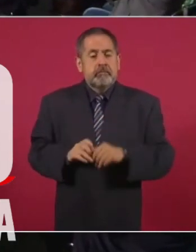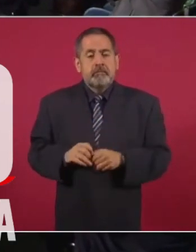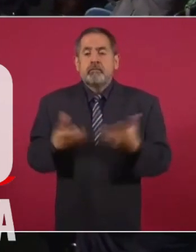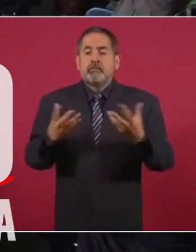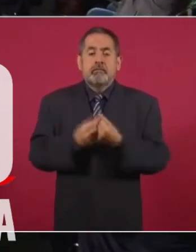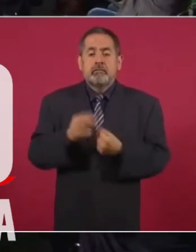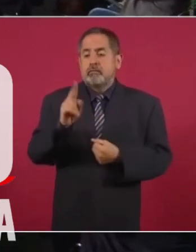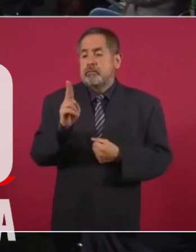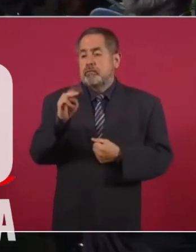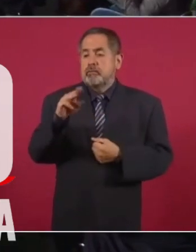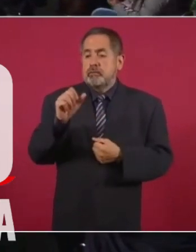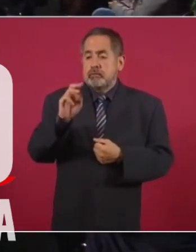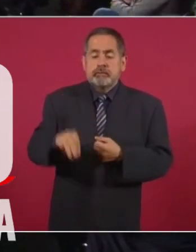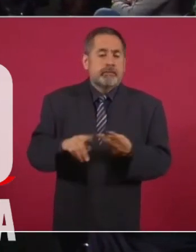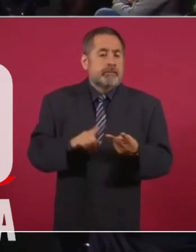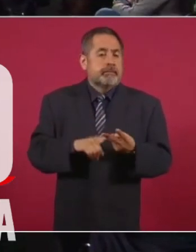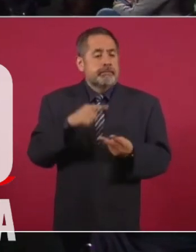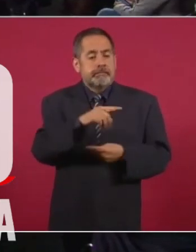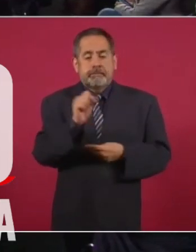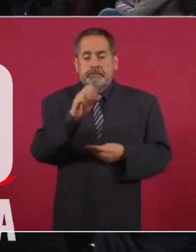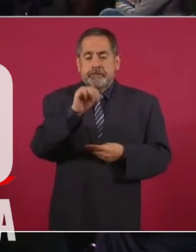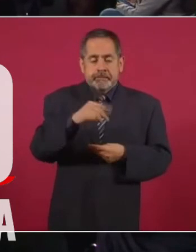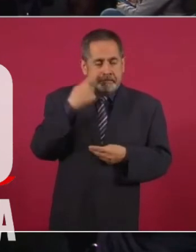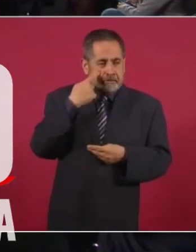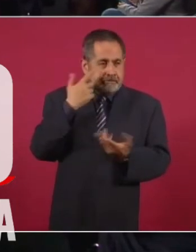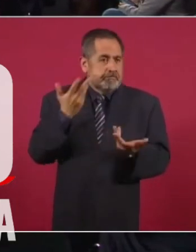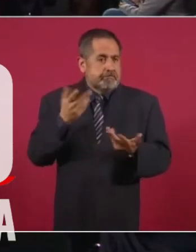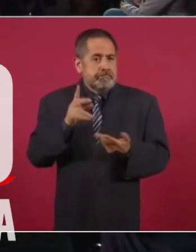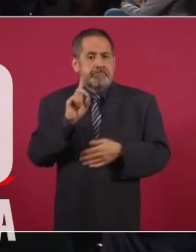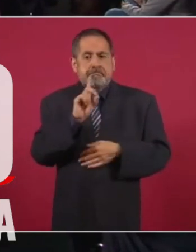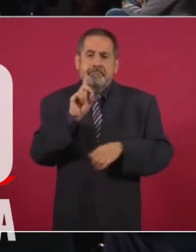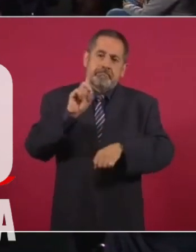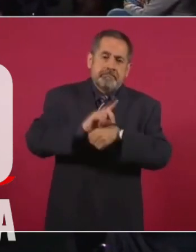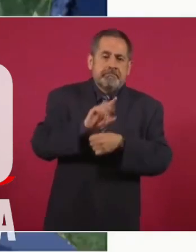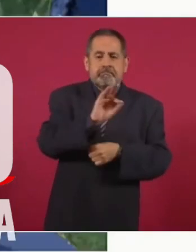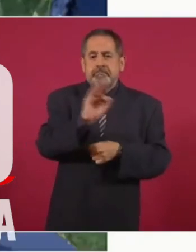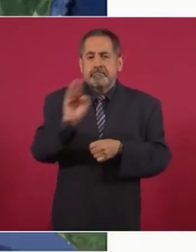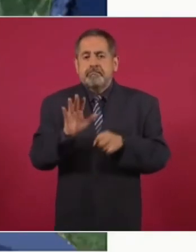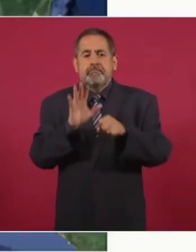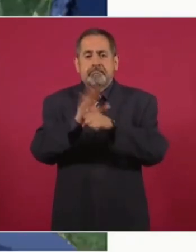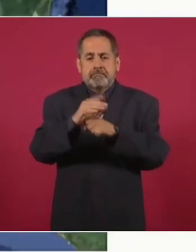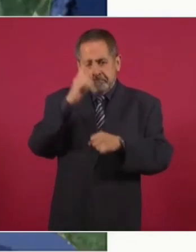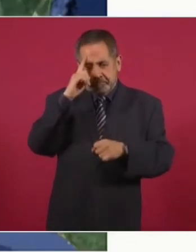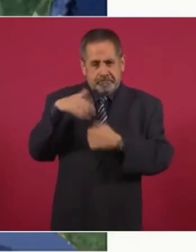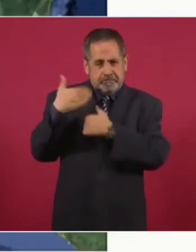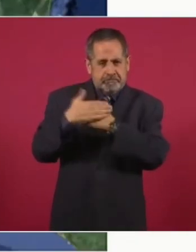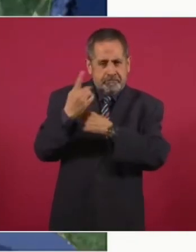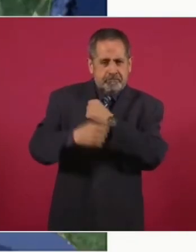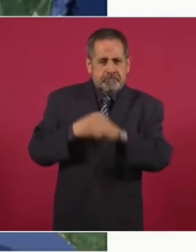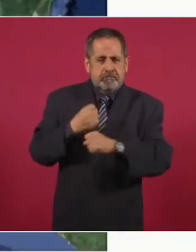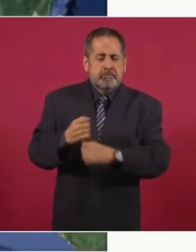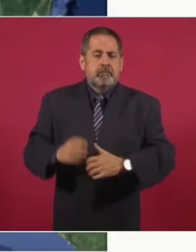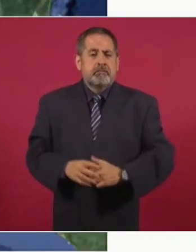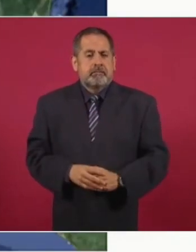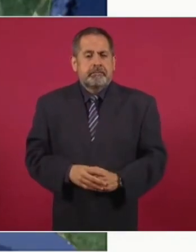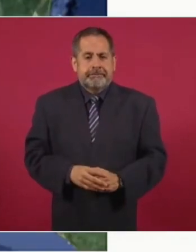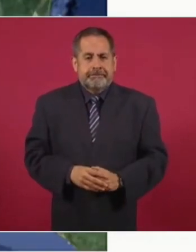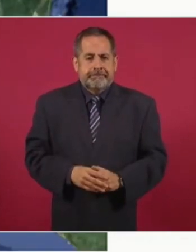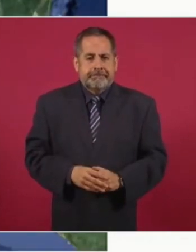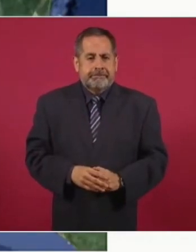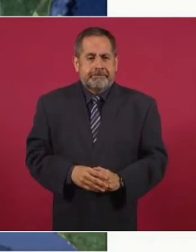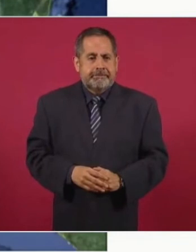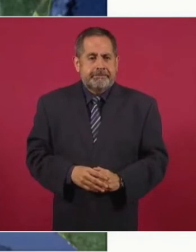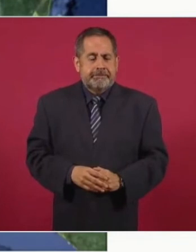meteorológico nacional para poder programar los futuros simulacros para el próximo próximo año y se tendría también